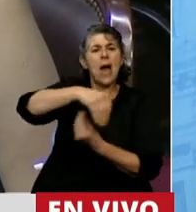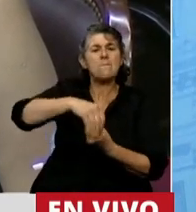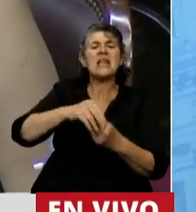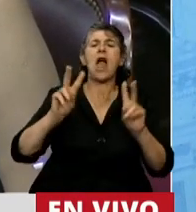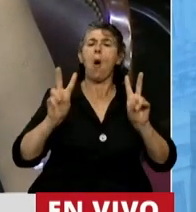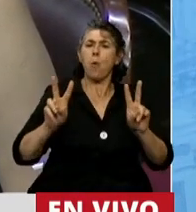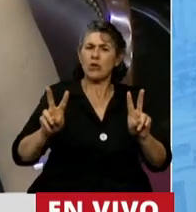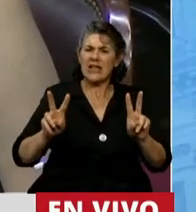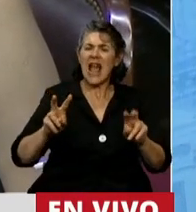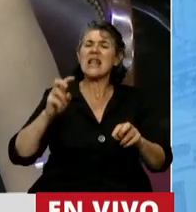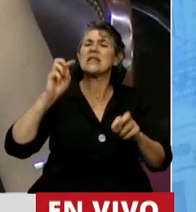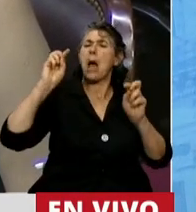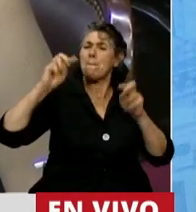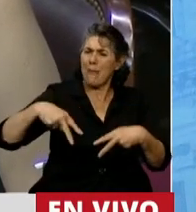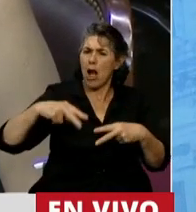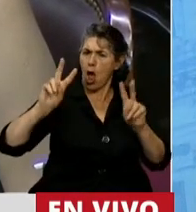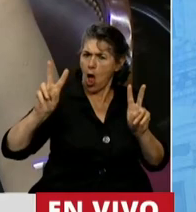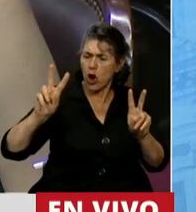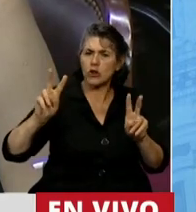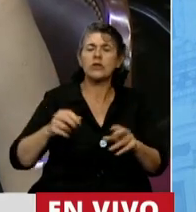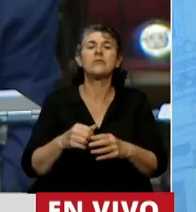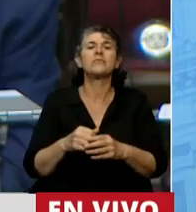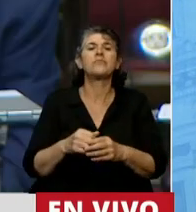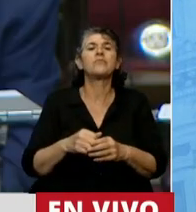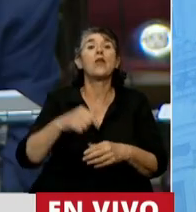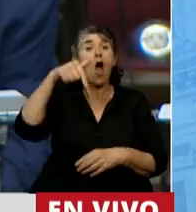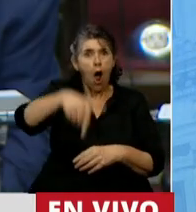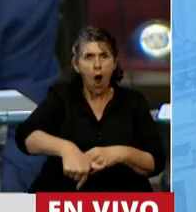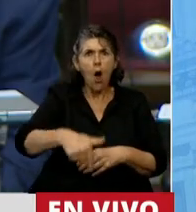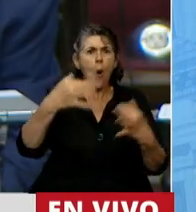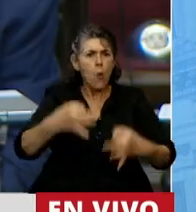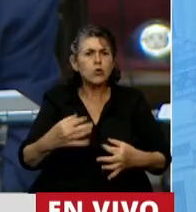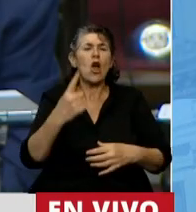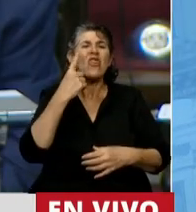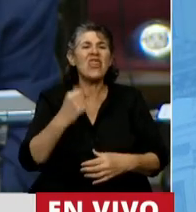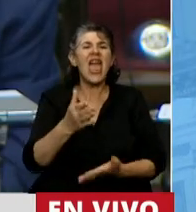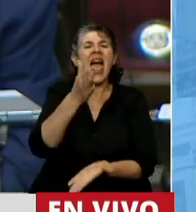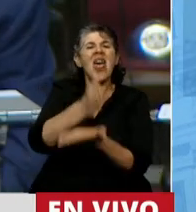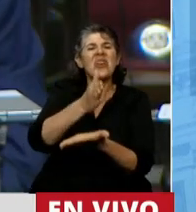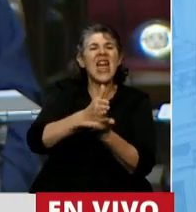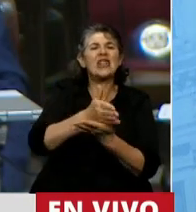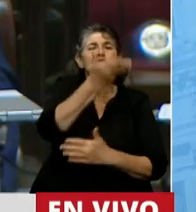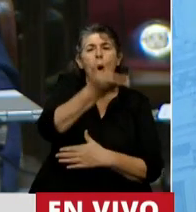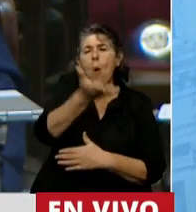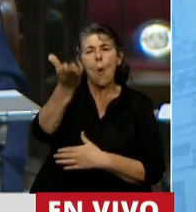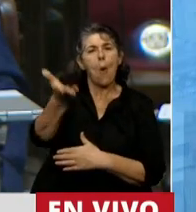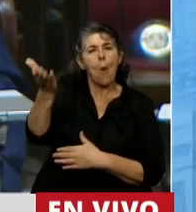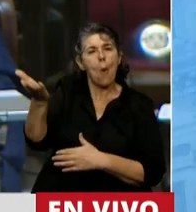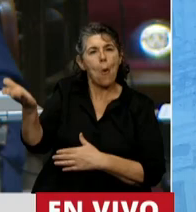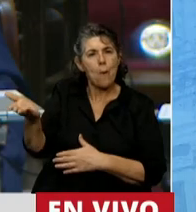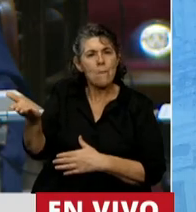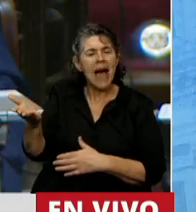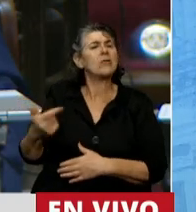justo hoy, en que celebramos el Día de los Derechos Humanos, quiero confirmar mi convicción apegado a